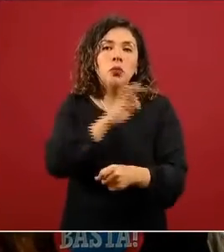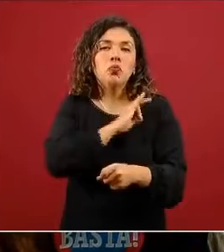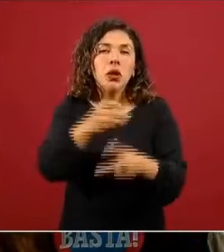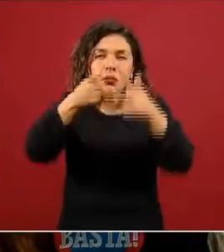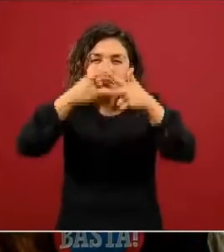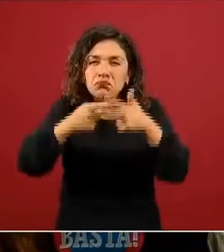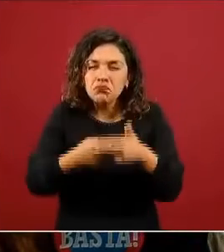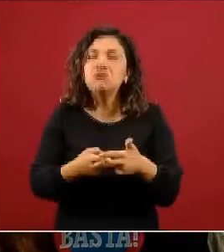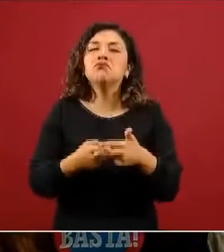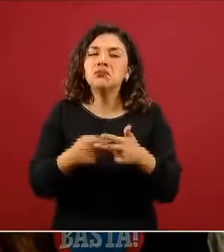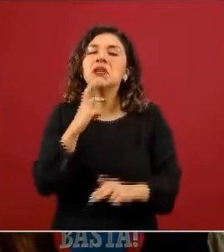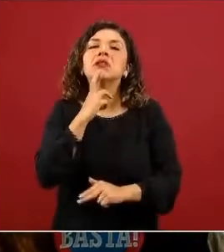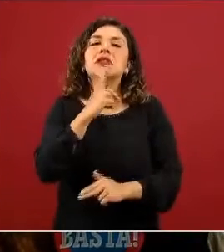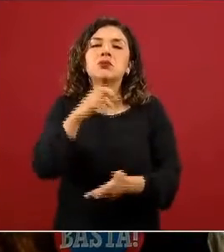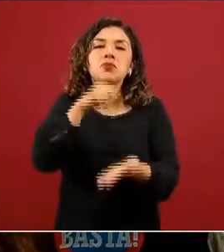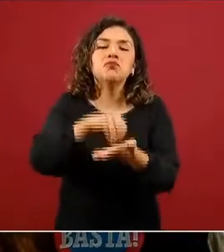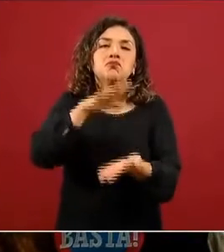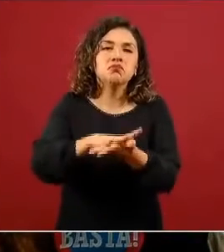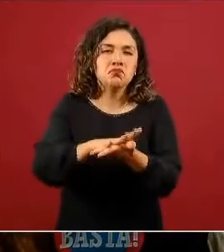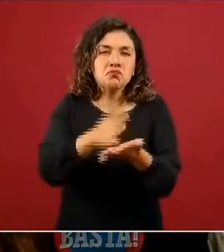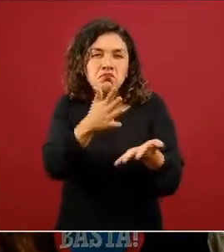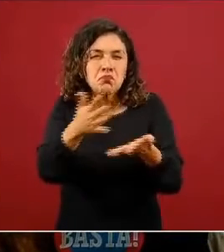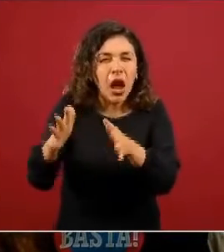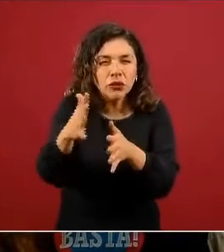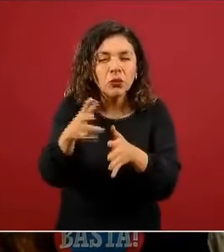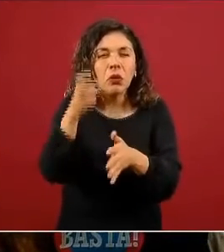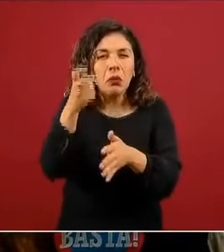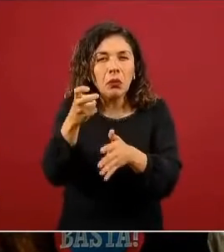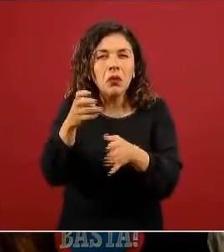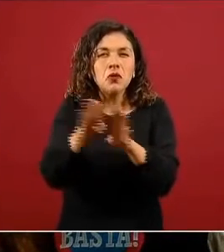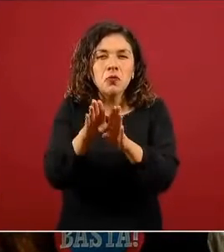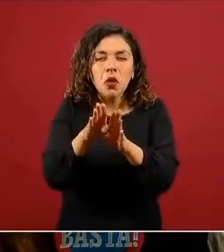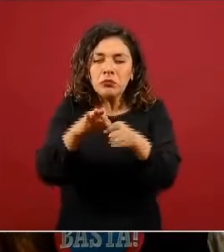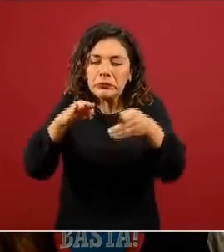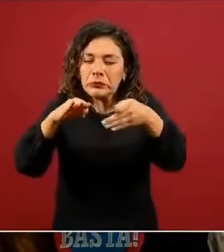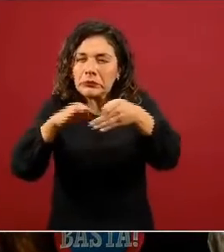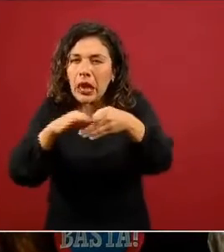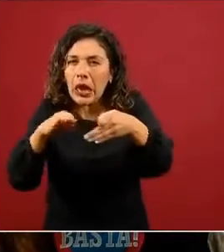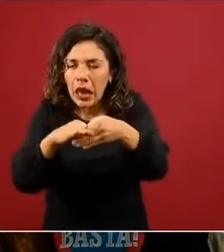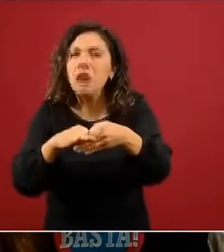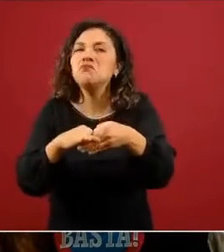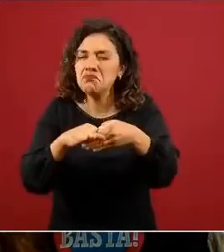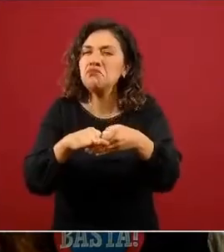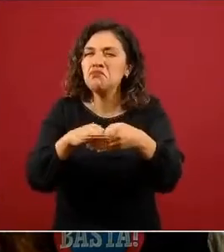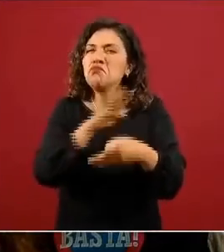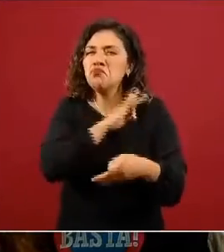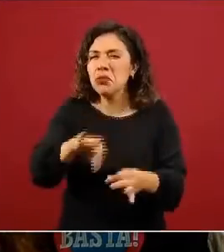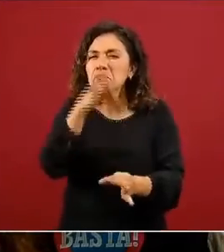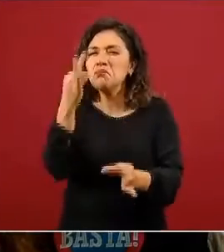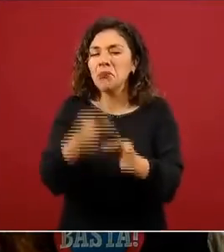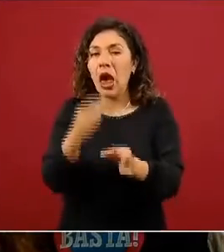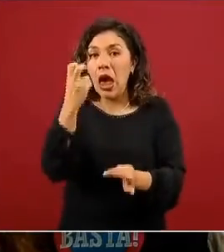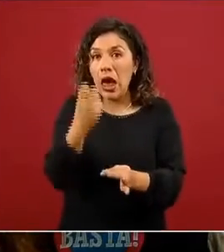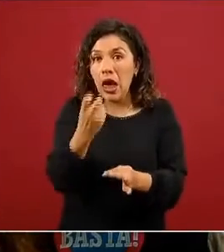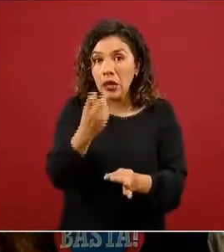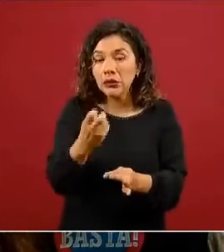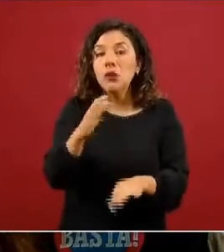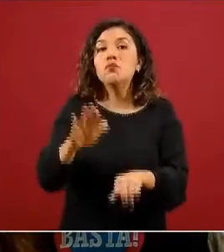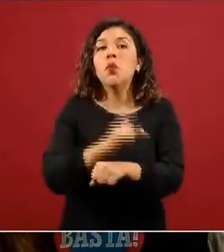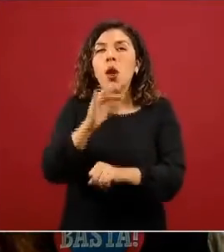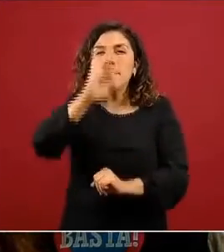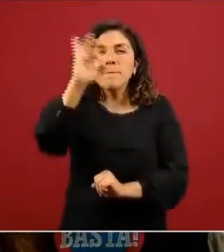resultado objetivo constatable de la prueba con una aproximación que es bastante exacta, porque